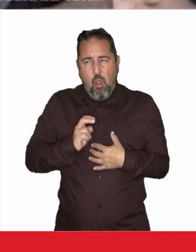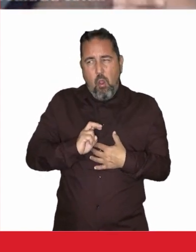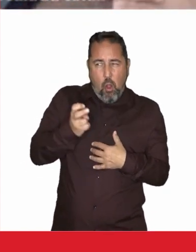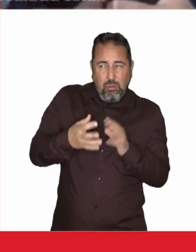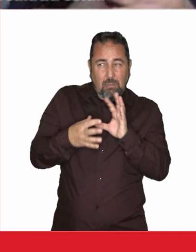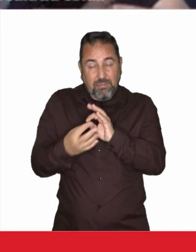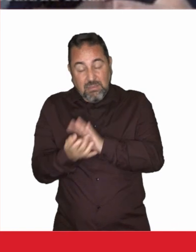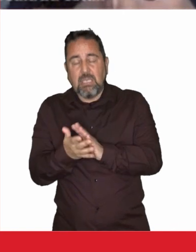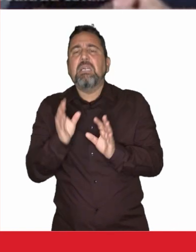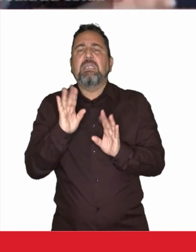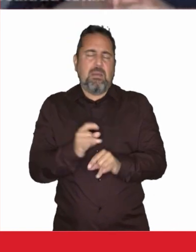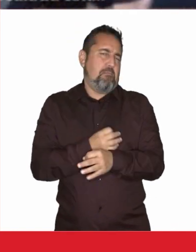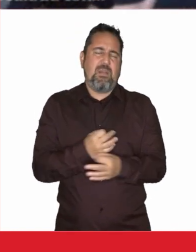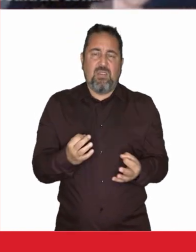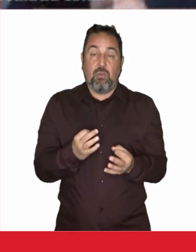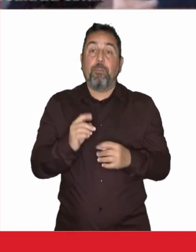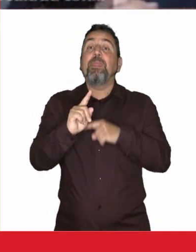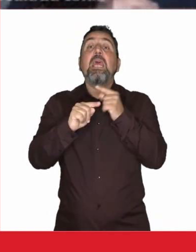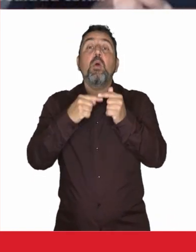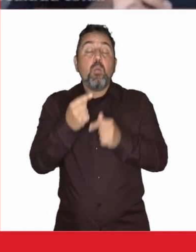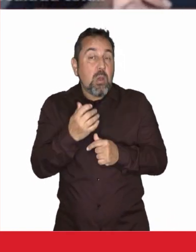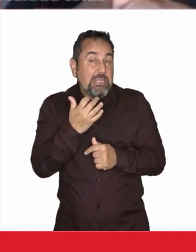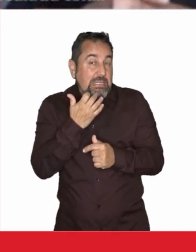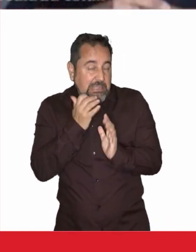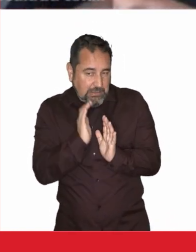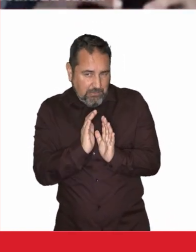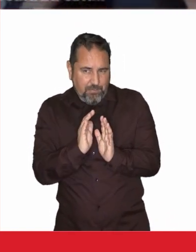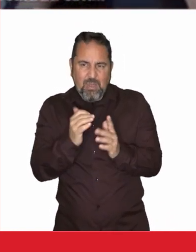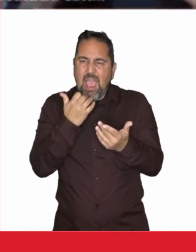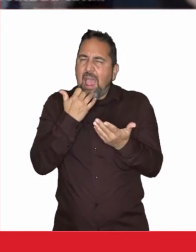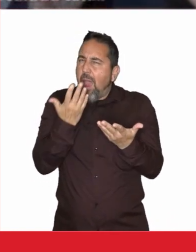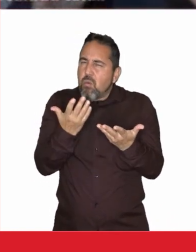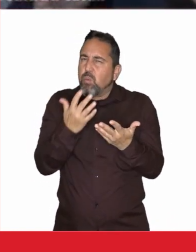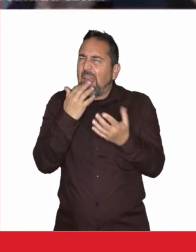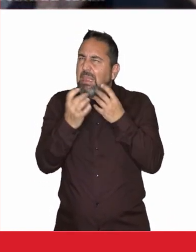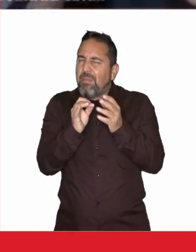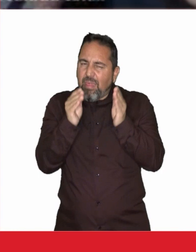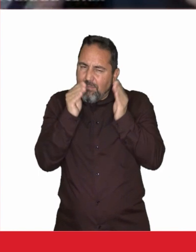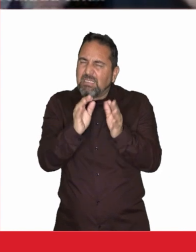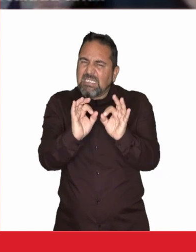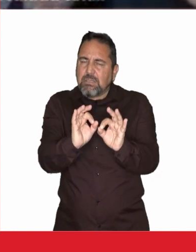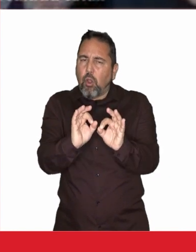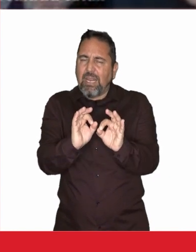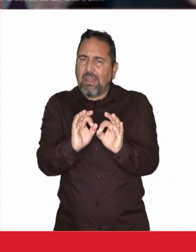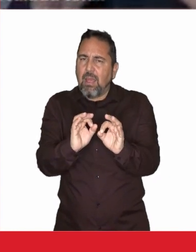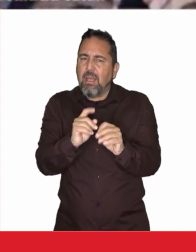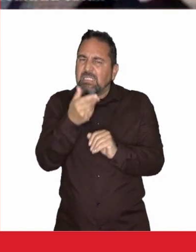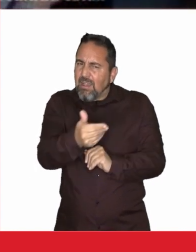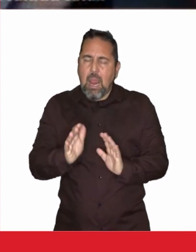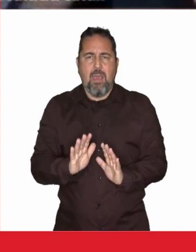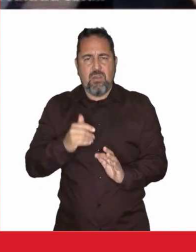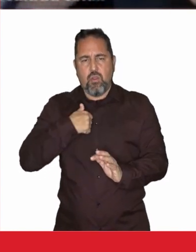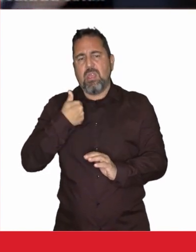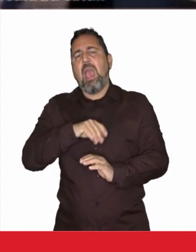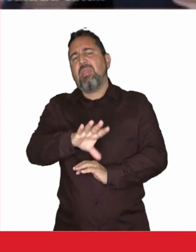sudor conseguir construir otra? Sí, perfecto. Y luego, ¿se ocupa de alguna actividad concreta? ¿Realiza